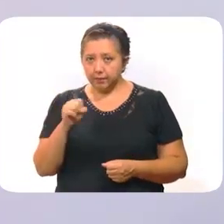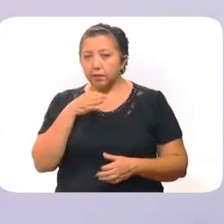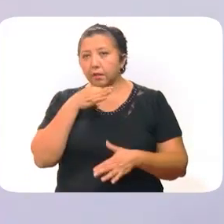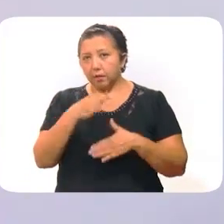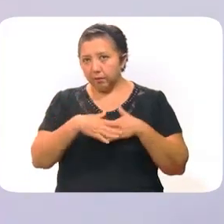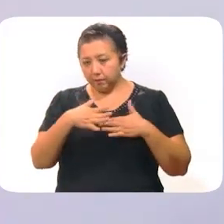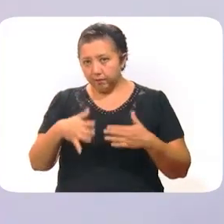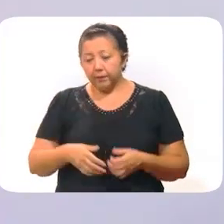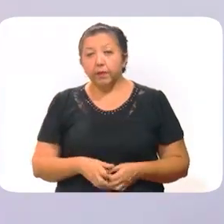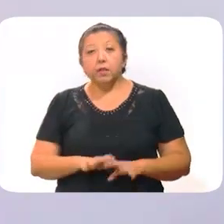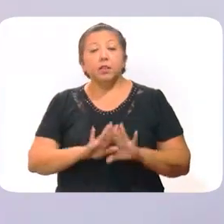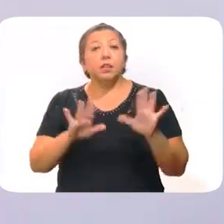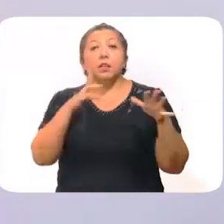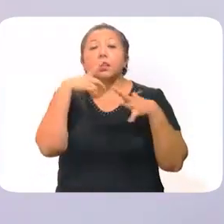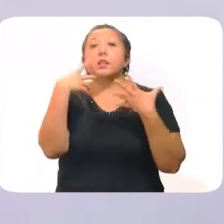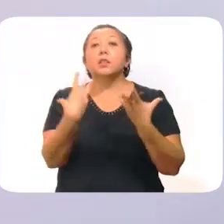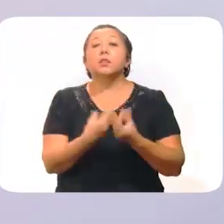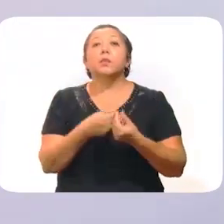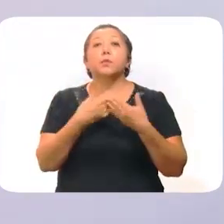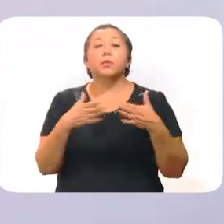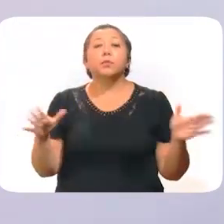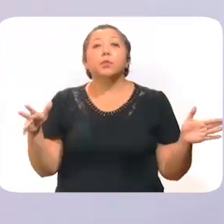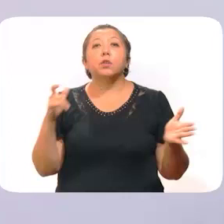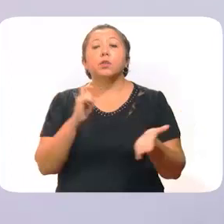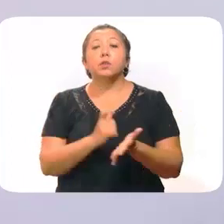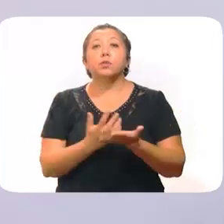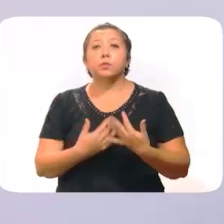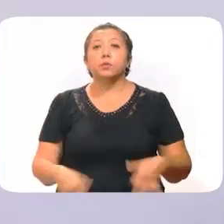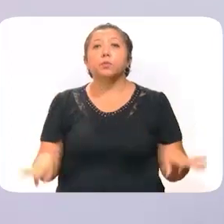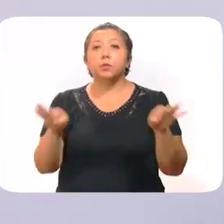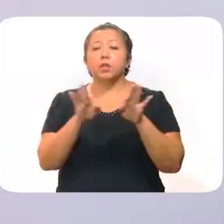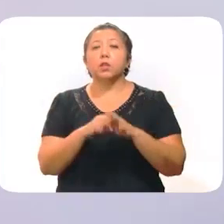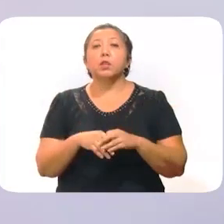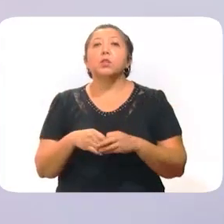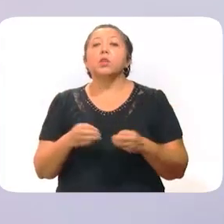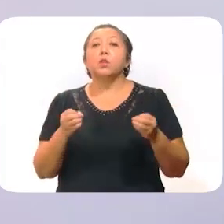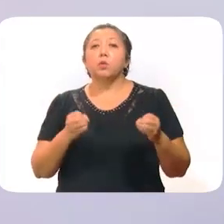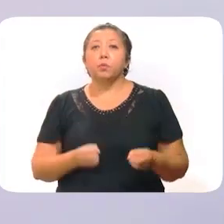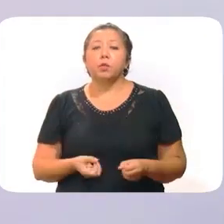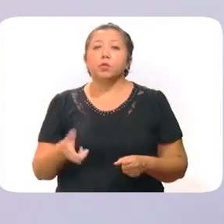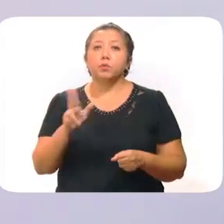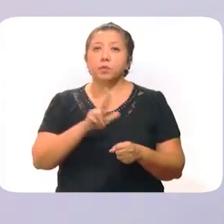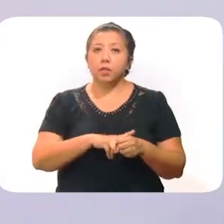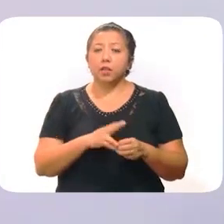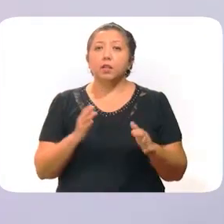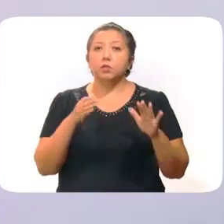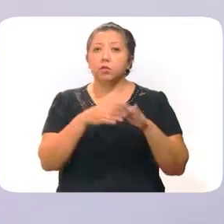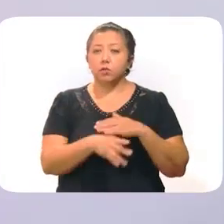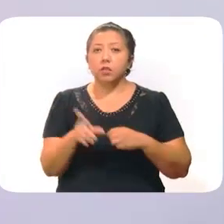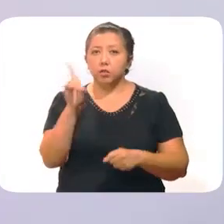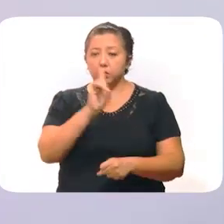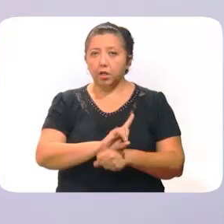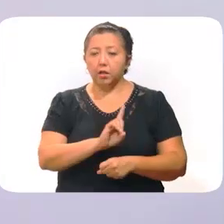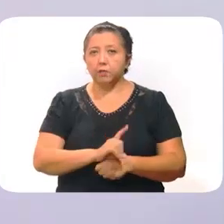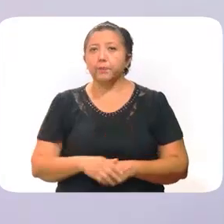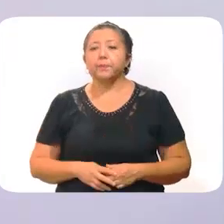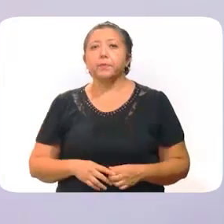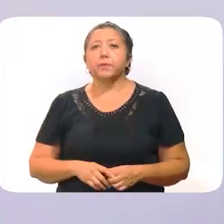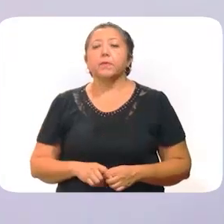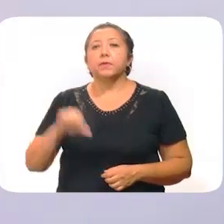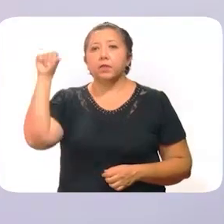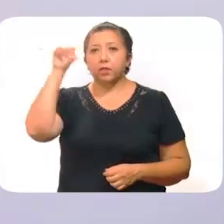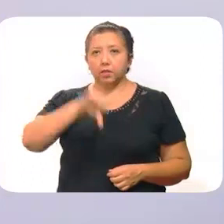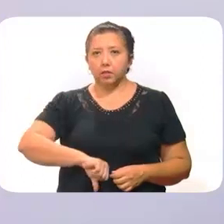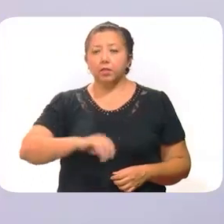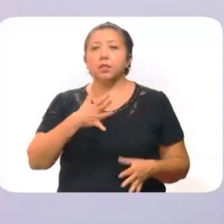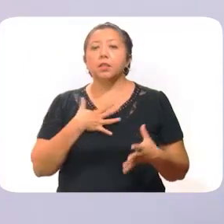registros. Como hemos señalado, en la reapertura económica los datos más importantes son la ocupación hospitalaria y los ingresos diarios.